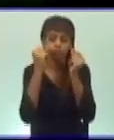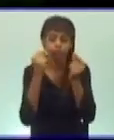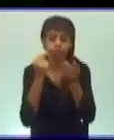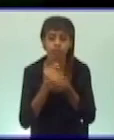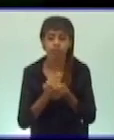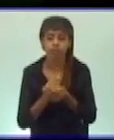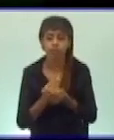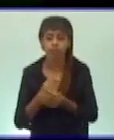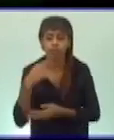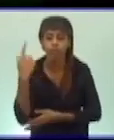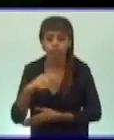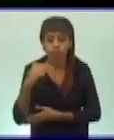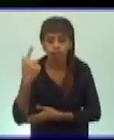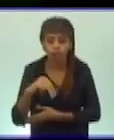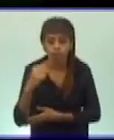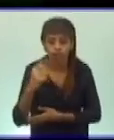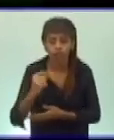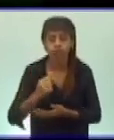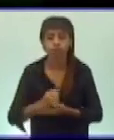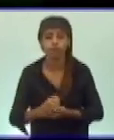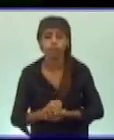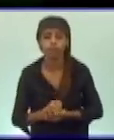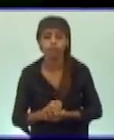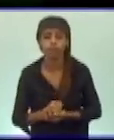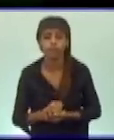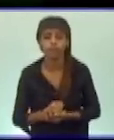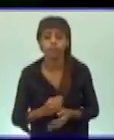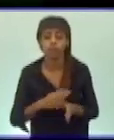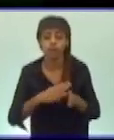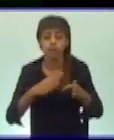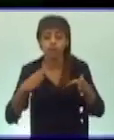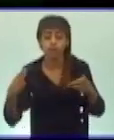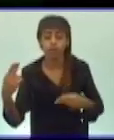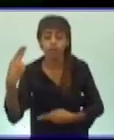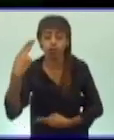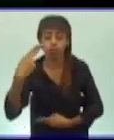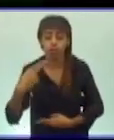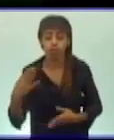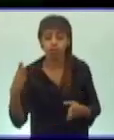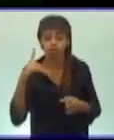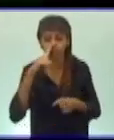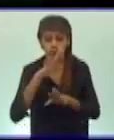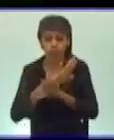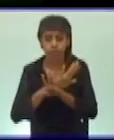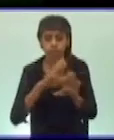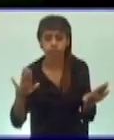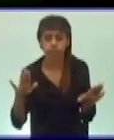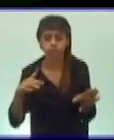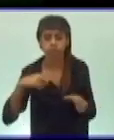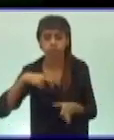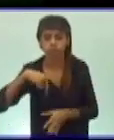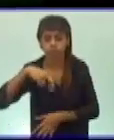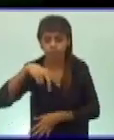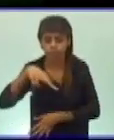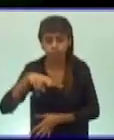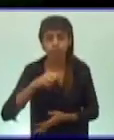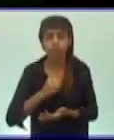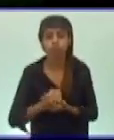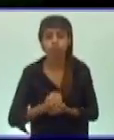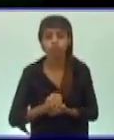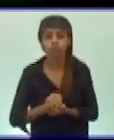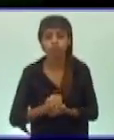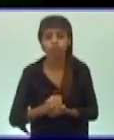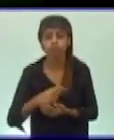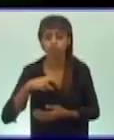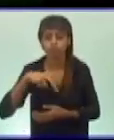los sometieron. Porque esta gran humanidad ha dicho basta y ha echado a andar. Y su